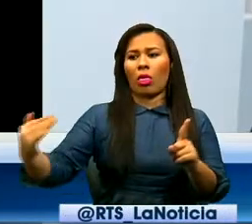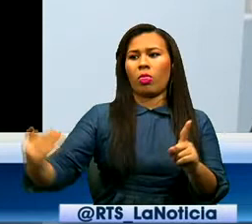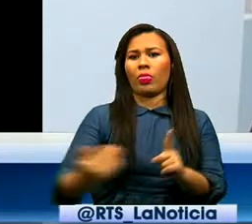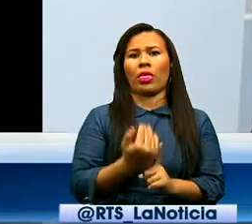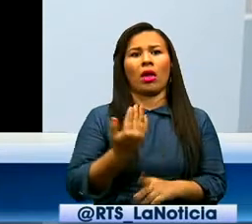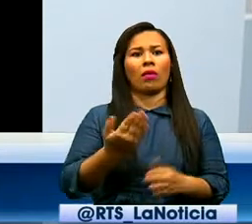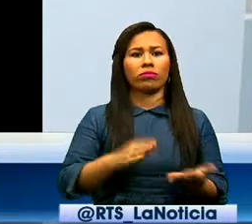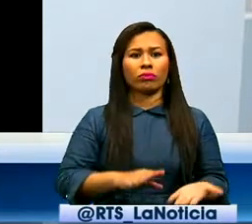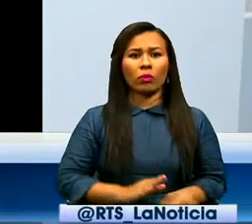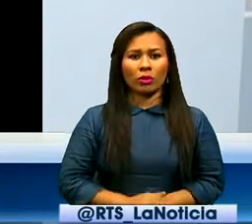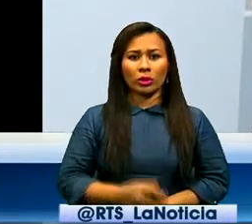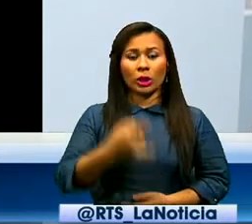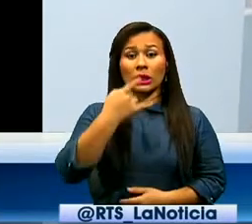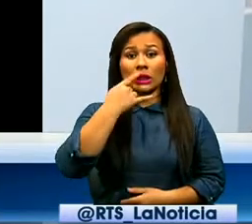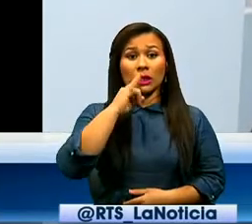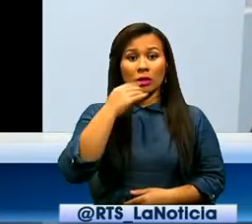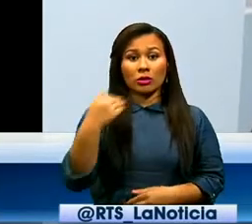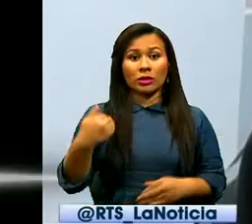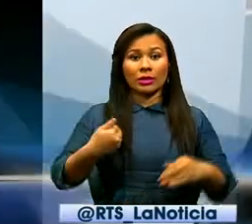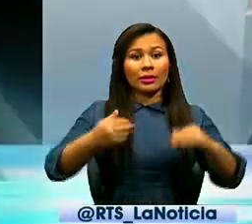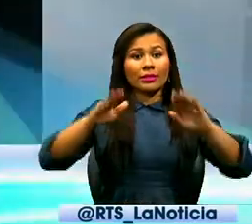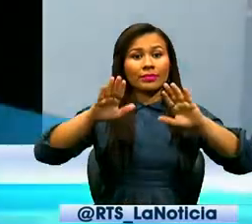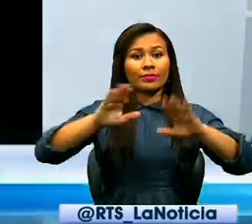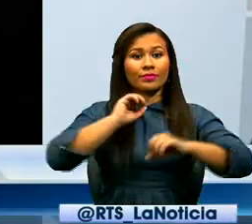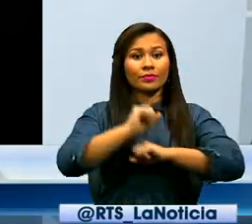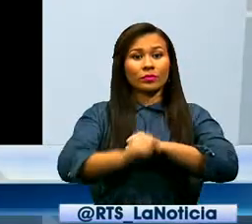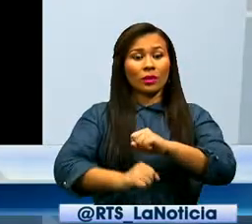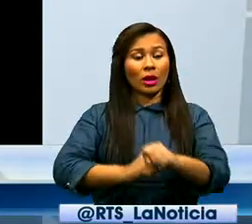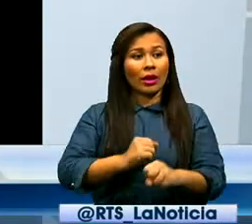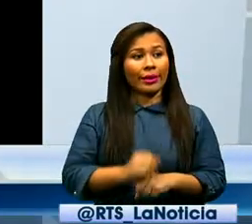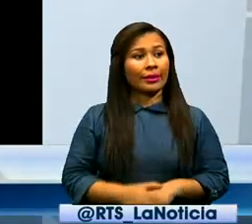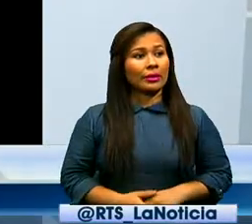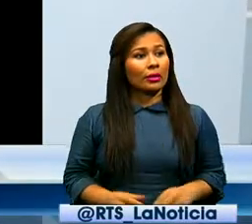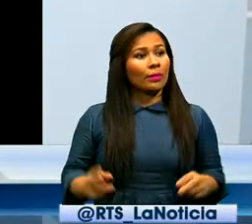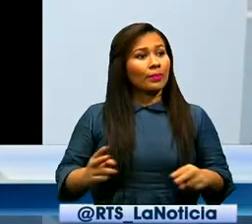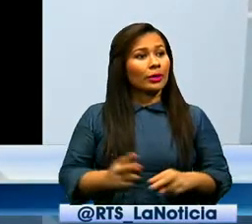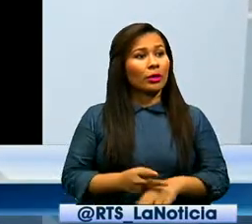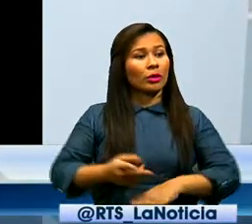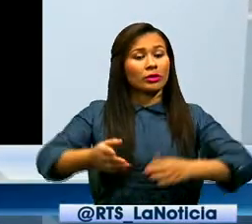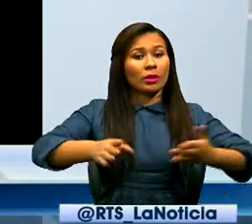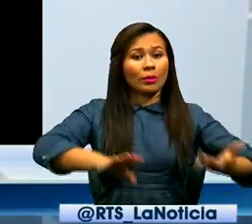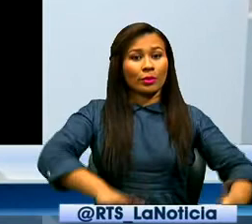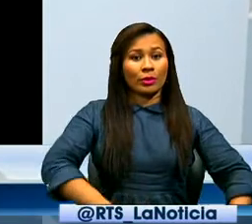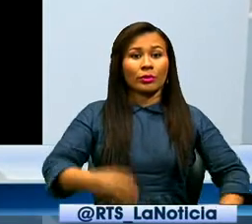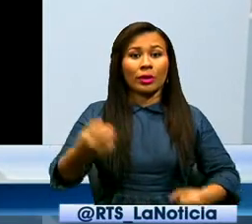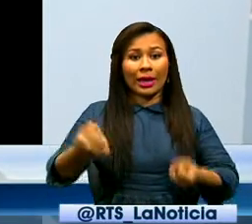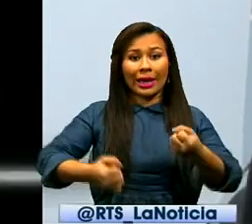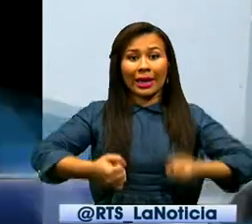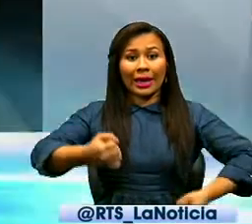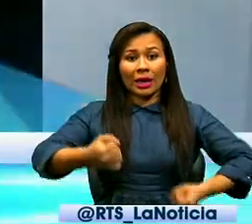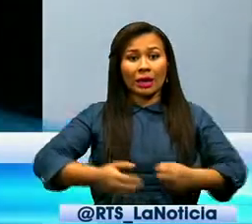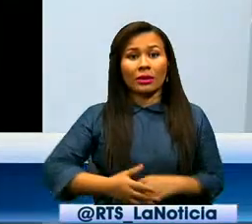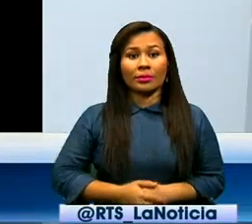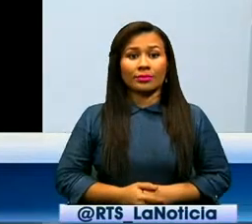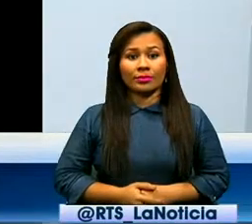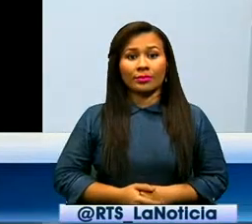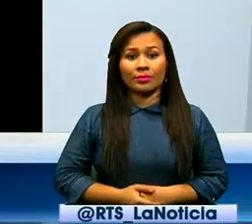Un fallecido, un menor de 10 años y daños materiales del vehículo. En este caso el vehículo es de